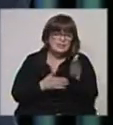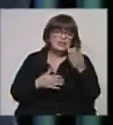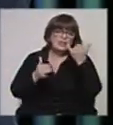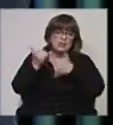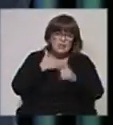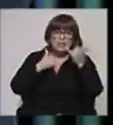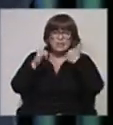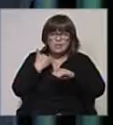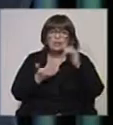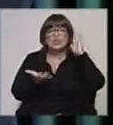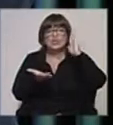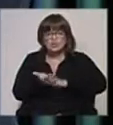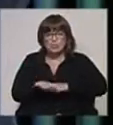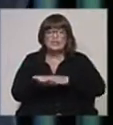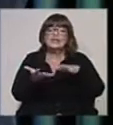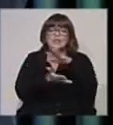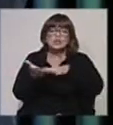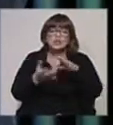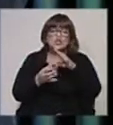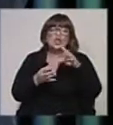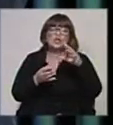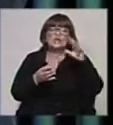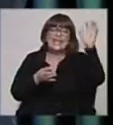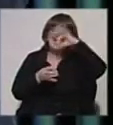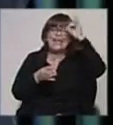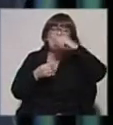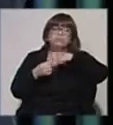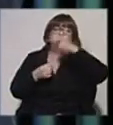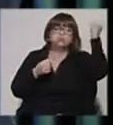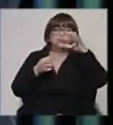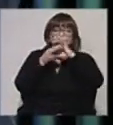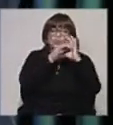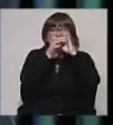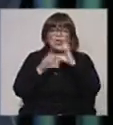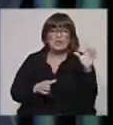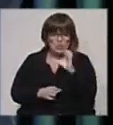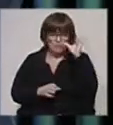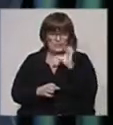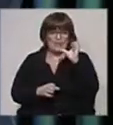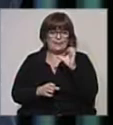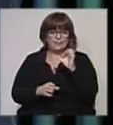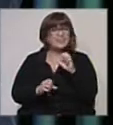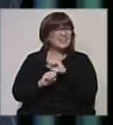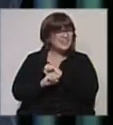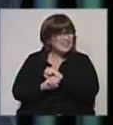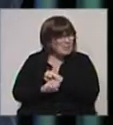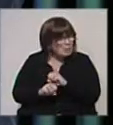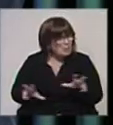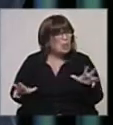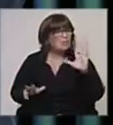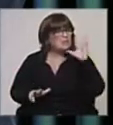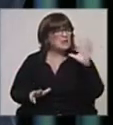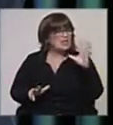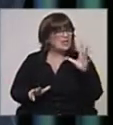temas relacionados con Brexit. Ni tampoco creo que en la calle se sienta el